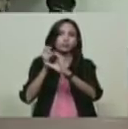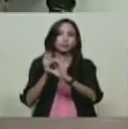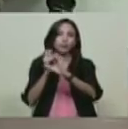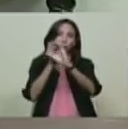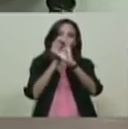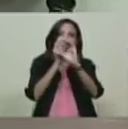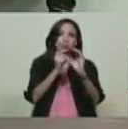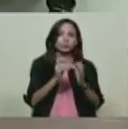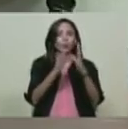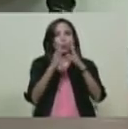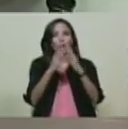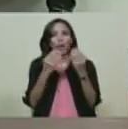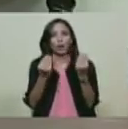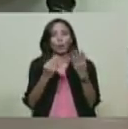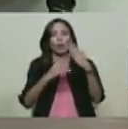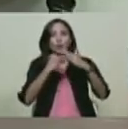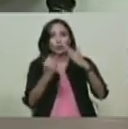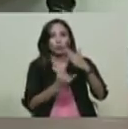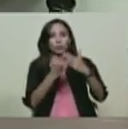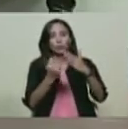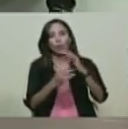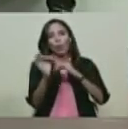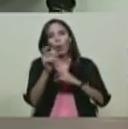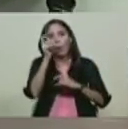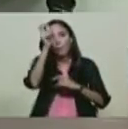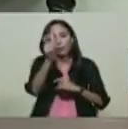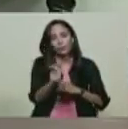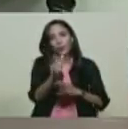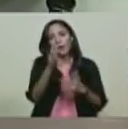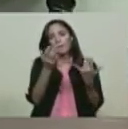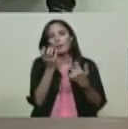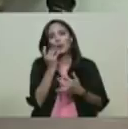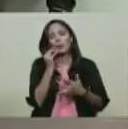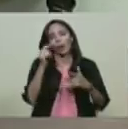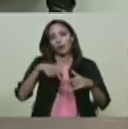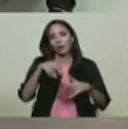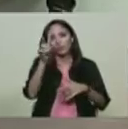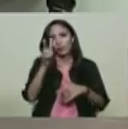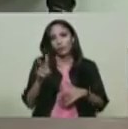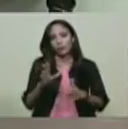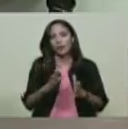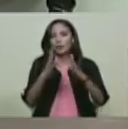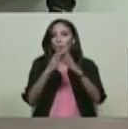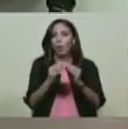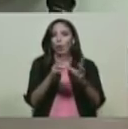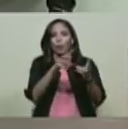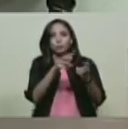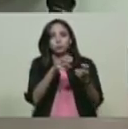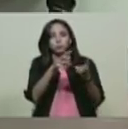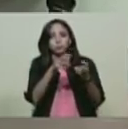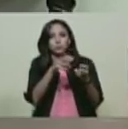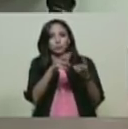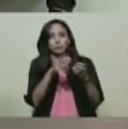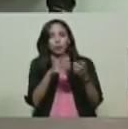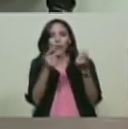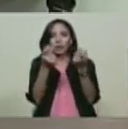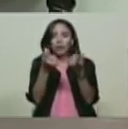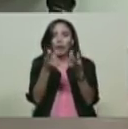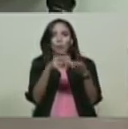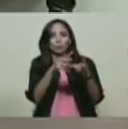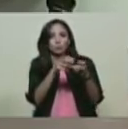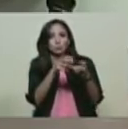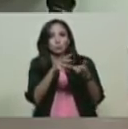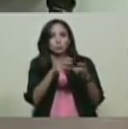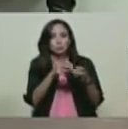la persona o la institución, y en este caso nuestro país ahora, van acumulando riqueza